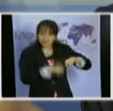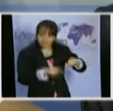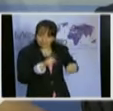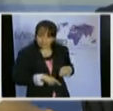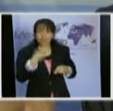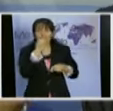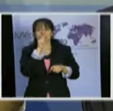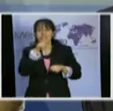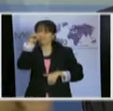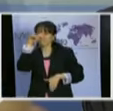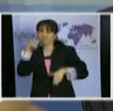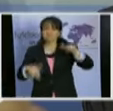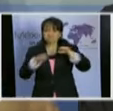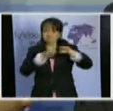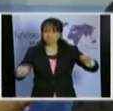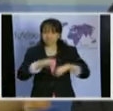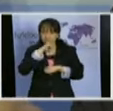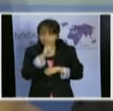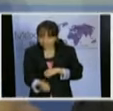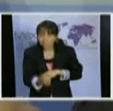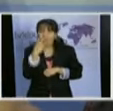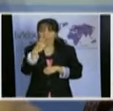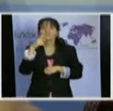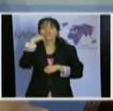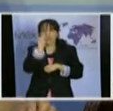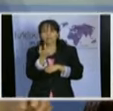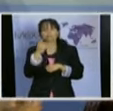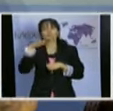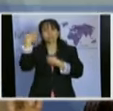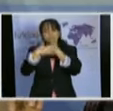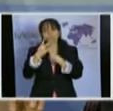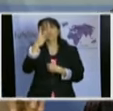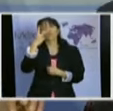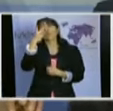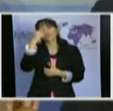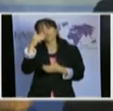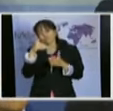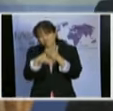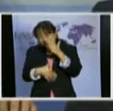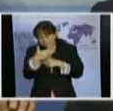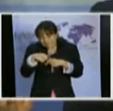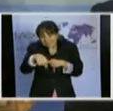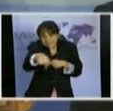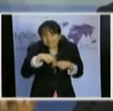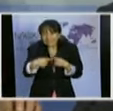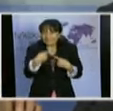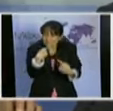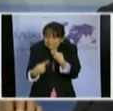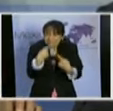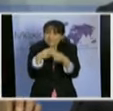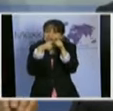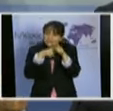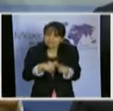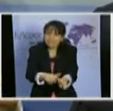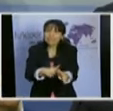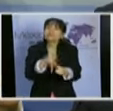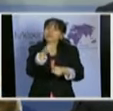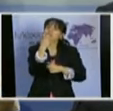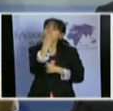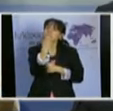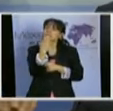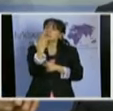hoy en el llamado debate post-2015, ha puesto la relación con la sociedad civil como